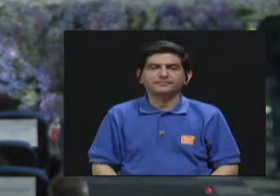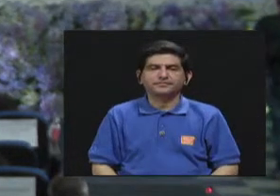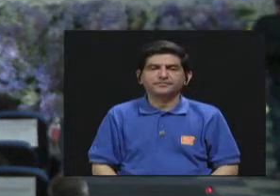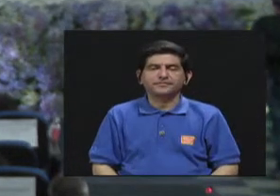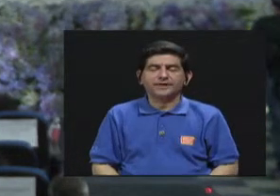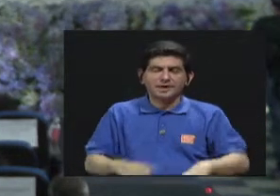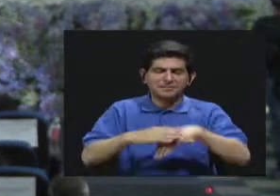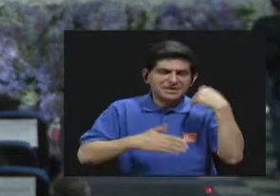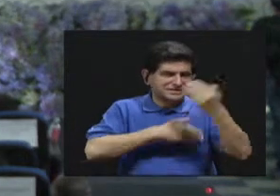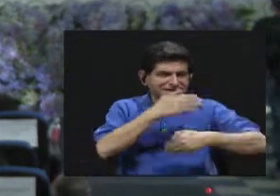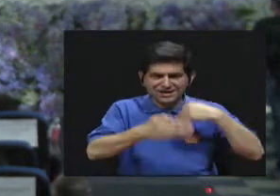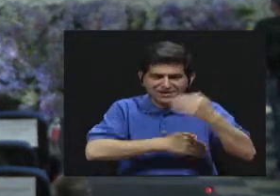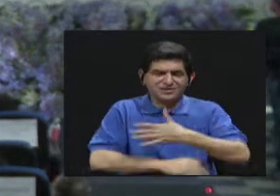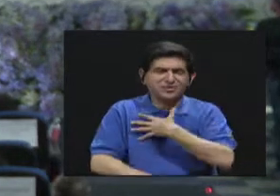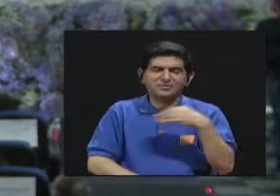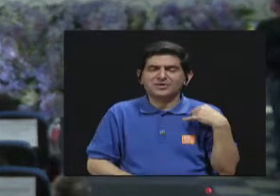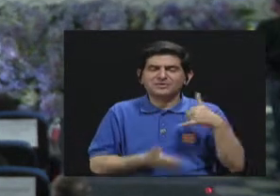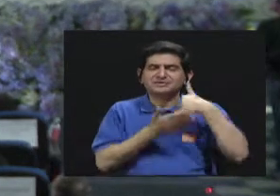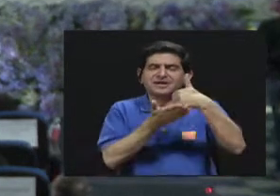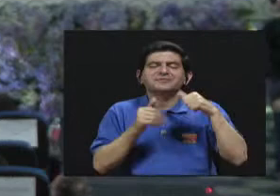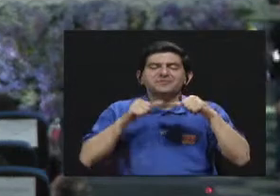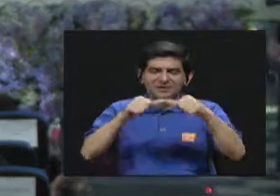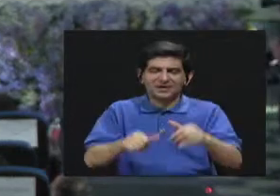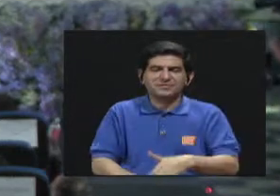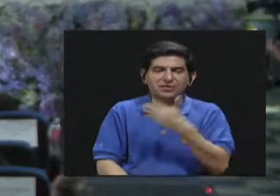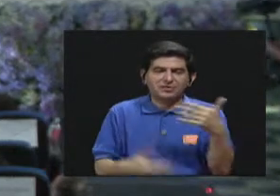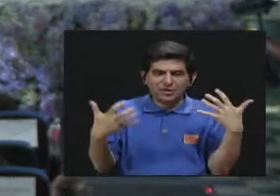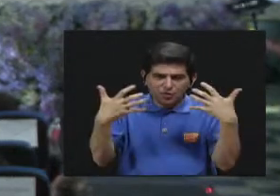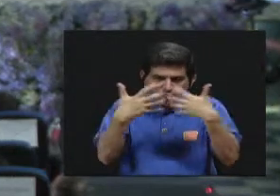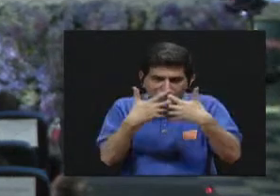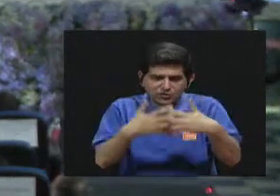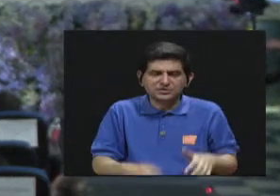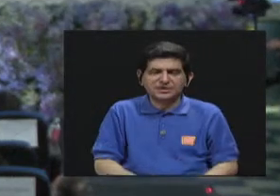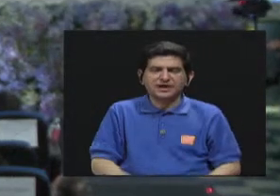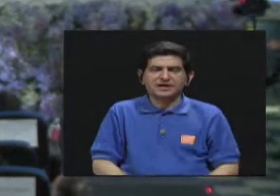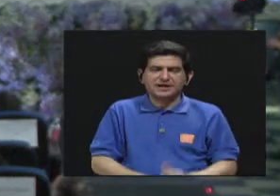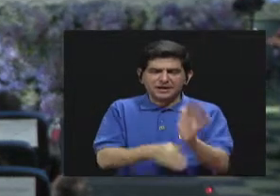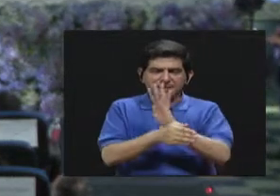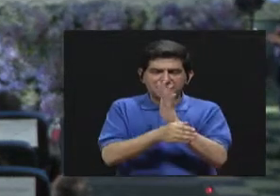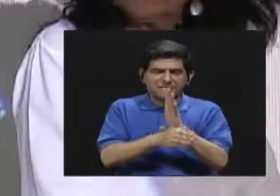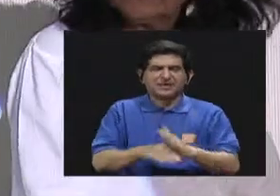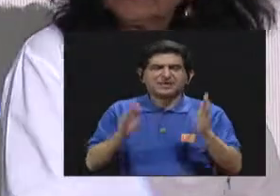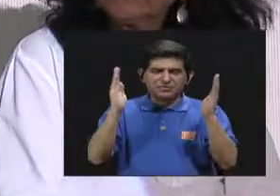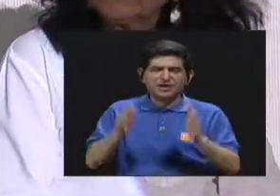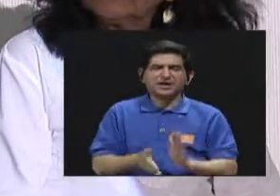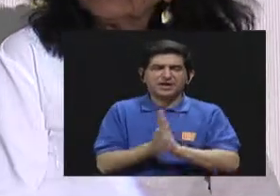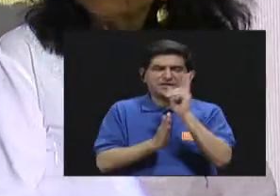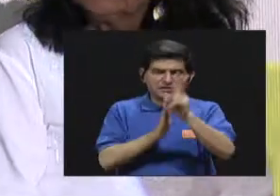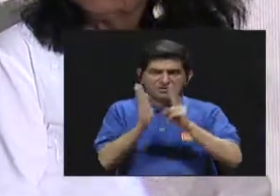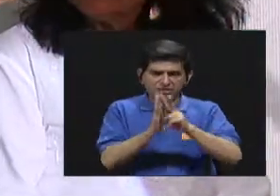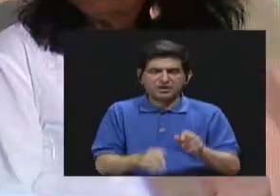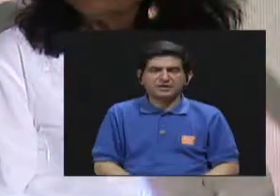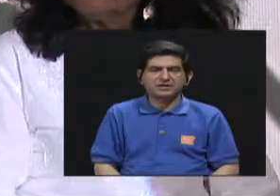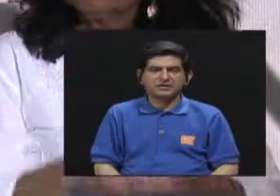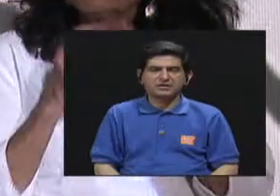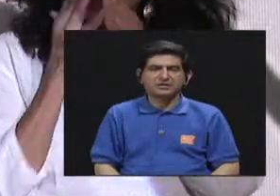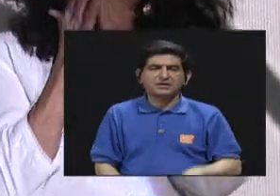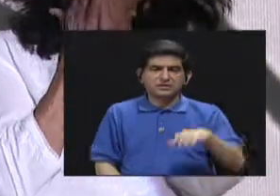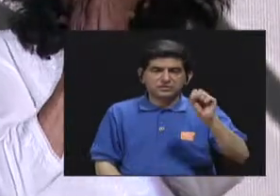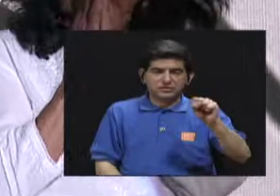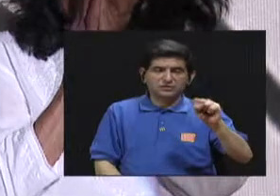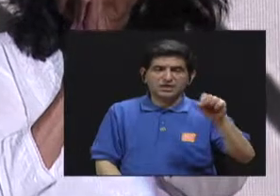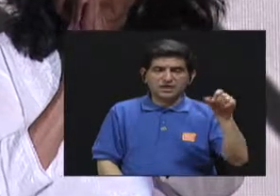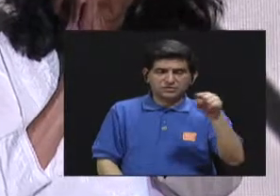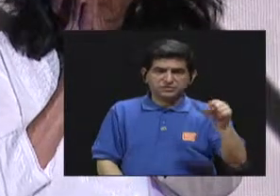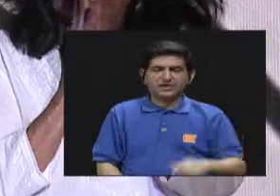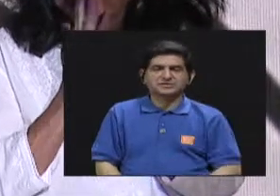Me salgo del protocolo, me encanta este premio que sigue. Mejor montaje de largometraje documental internacional, Sofía Subercaseaux